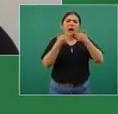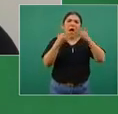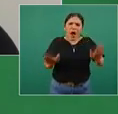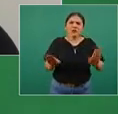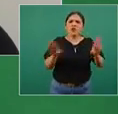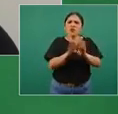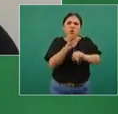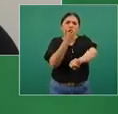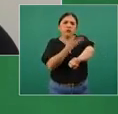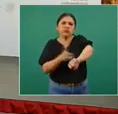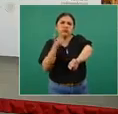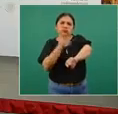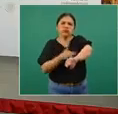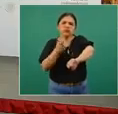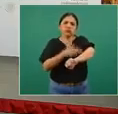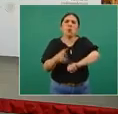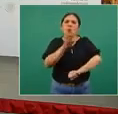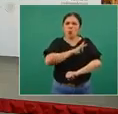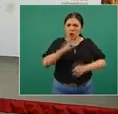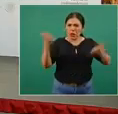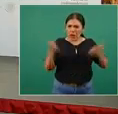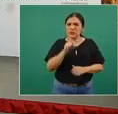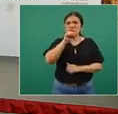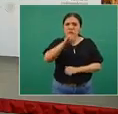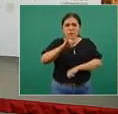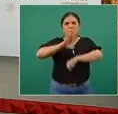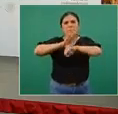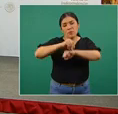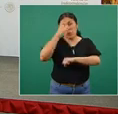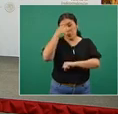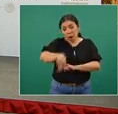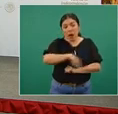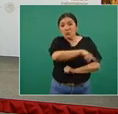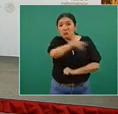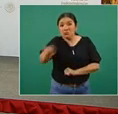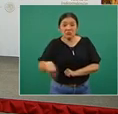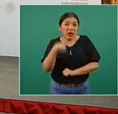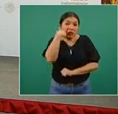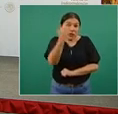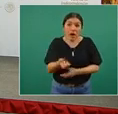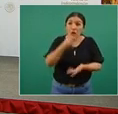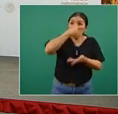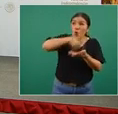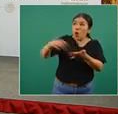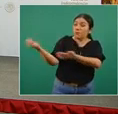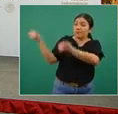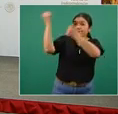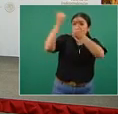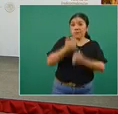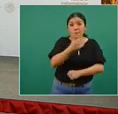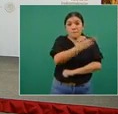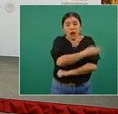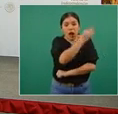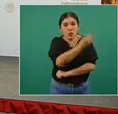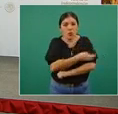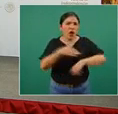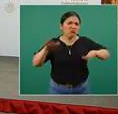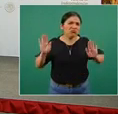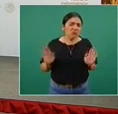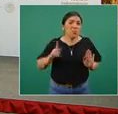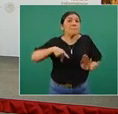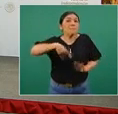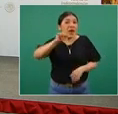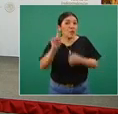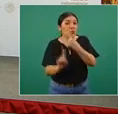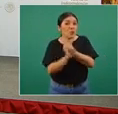los procedimientos y está permitido el que en su momento se pueda adquirir este tipo de vacuna. Pero el